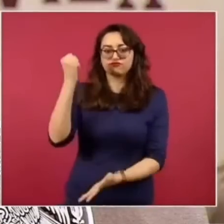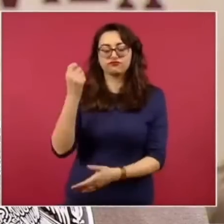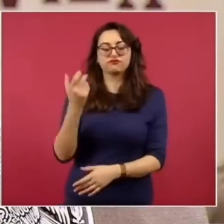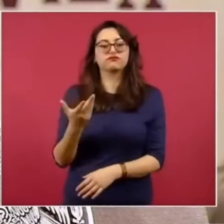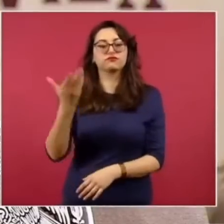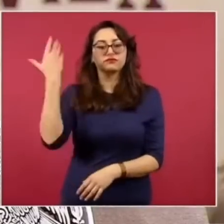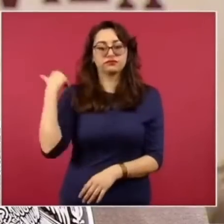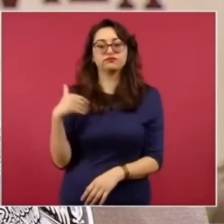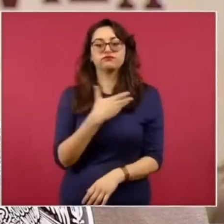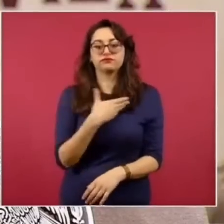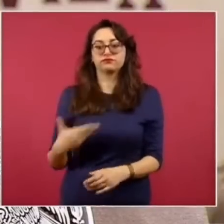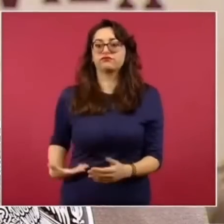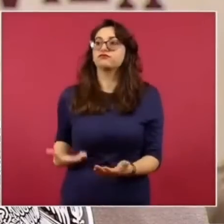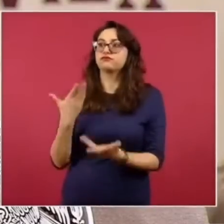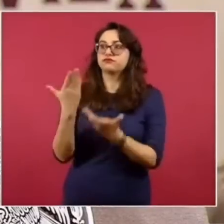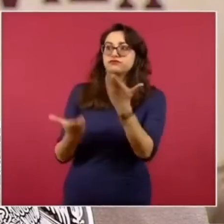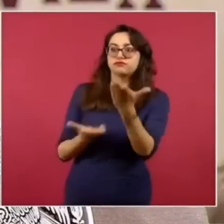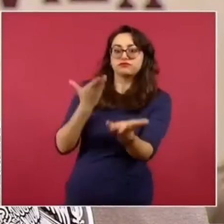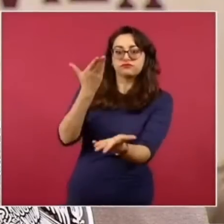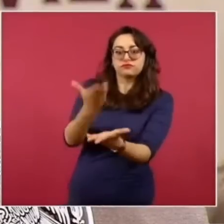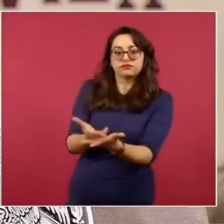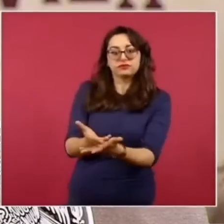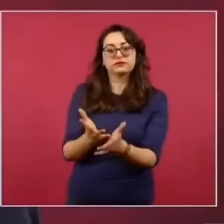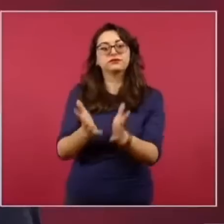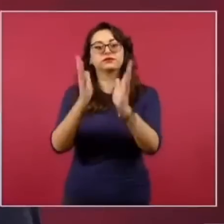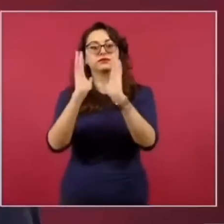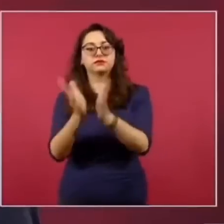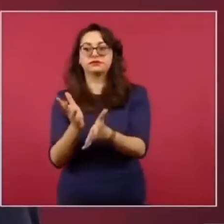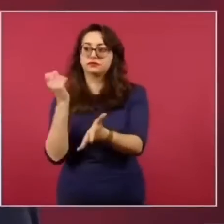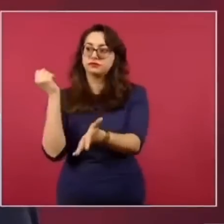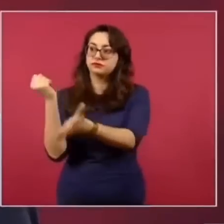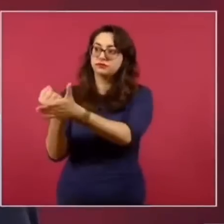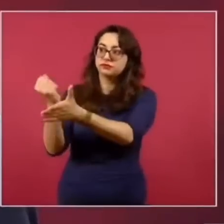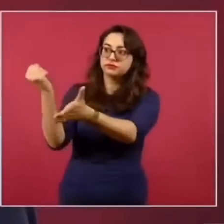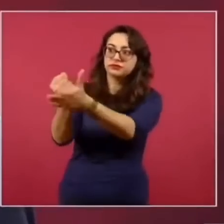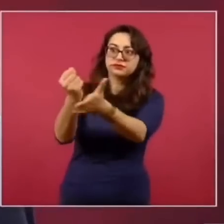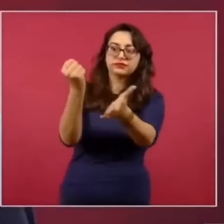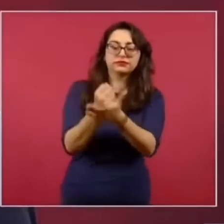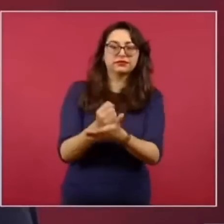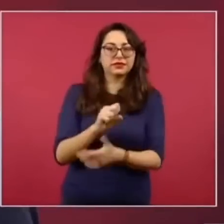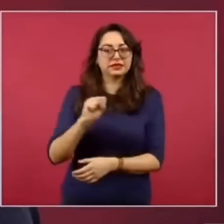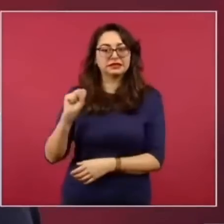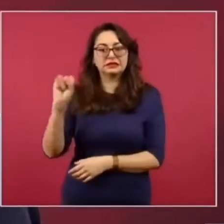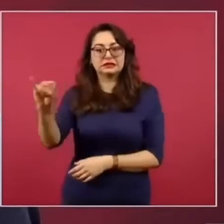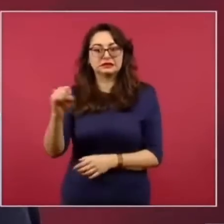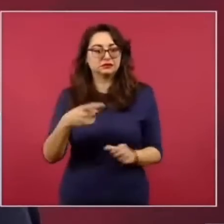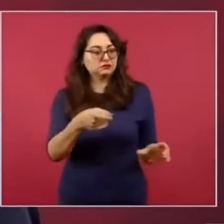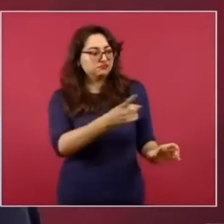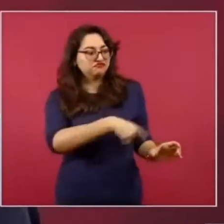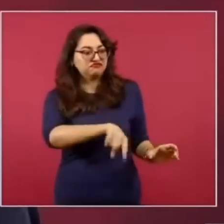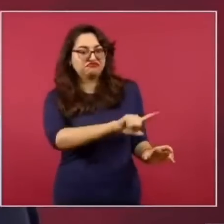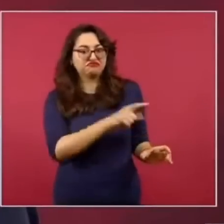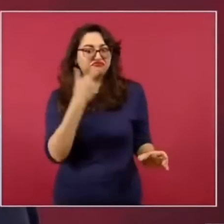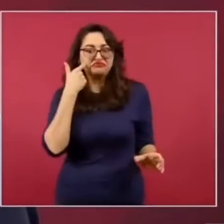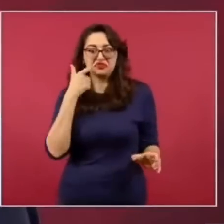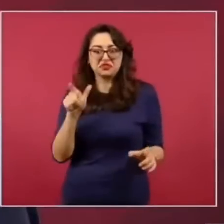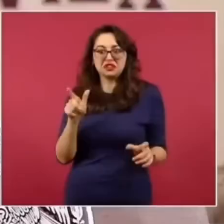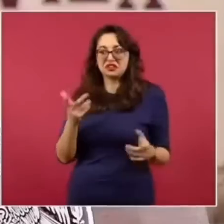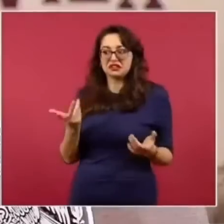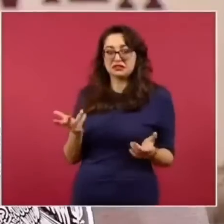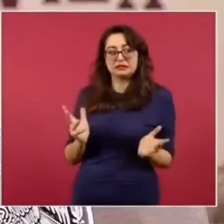en la medida en que es muy trascendente porque hace varios cambios que van a facilitar el control de